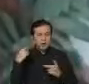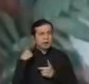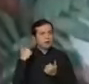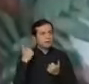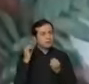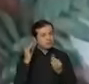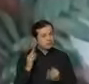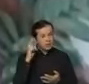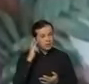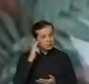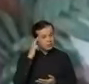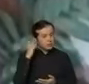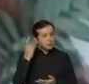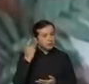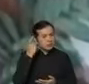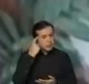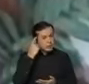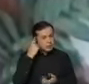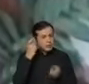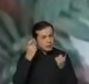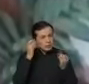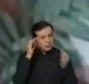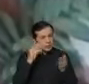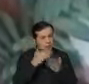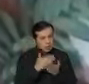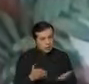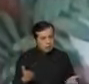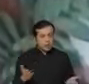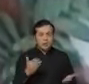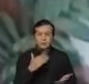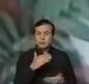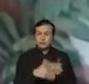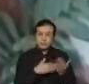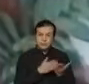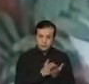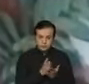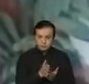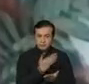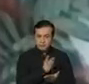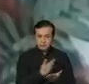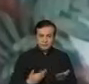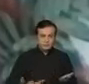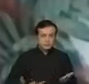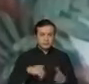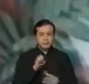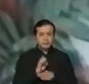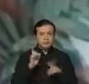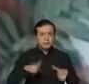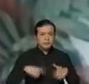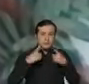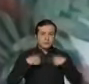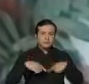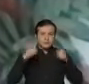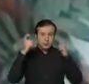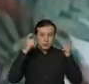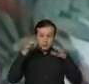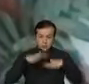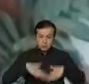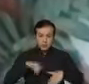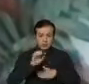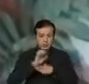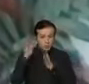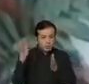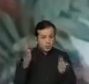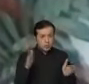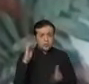responsabilidad, racionalmente, con mesura. Eso es seguir las palabras del presidente de la República y es gobernar para los ecuatorianos,